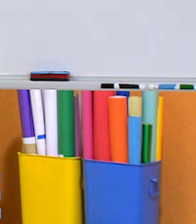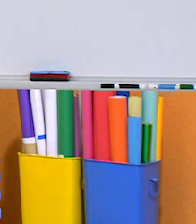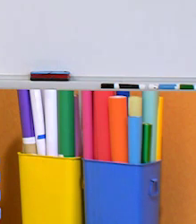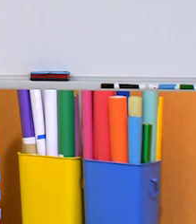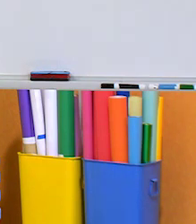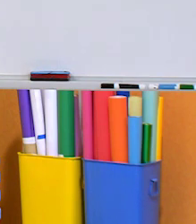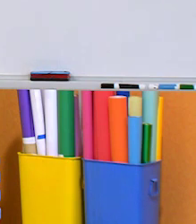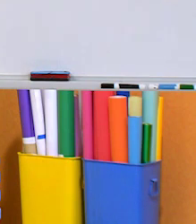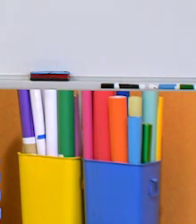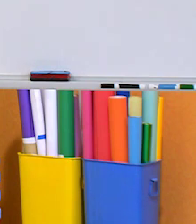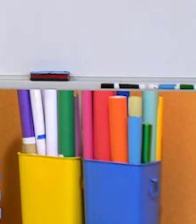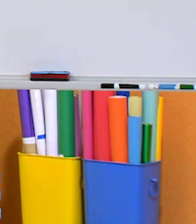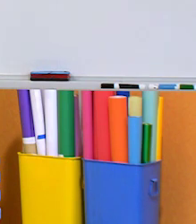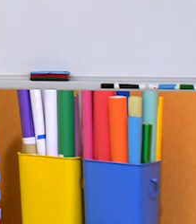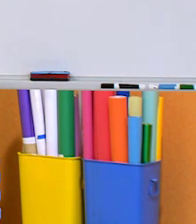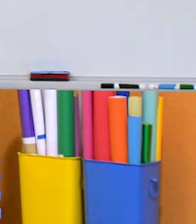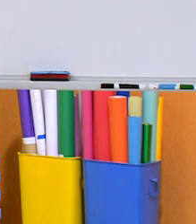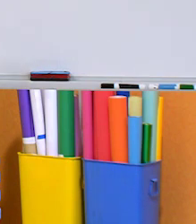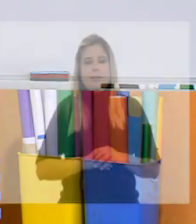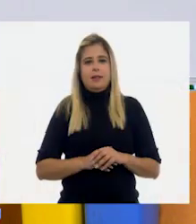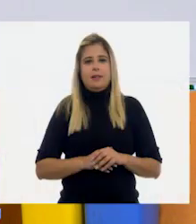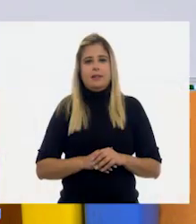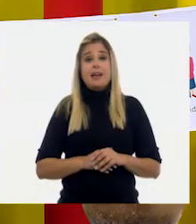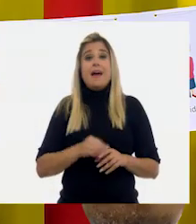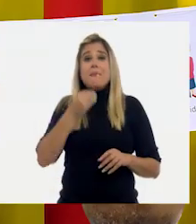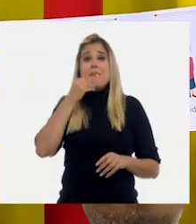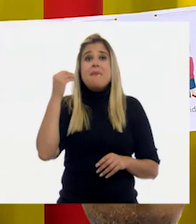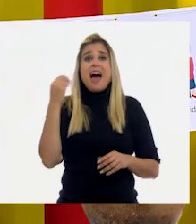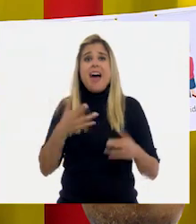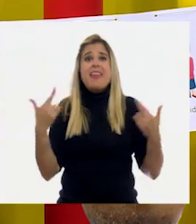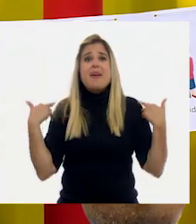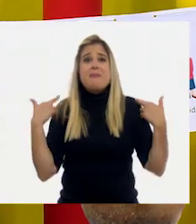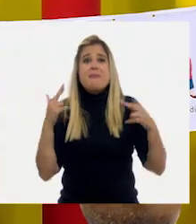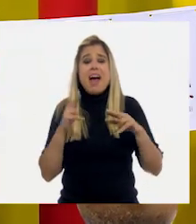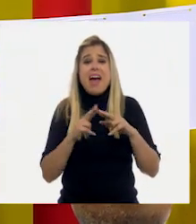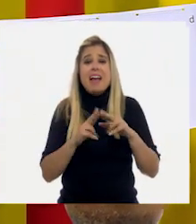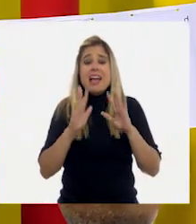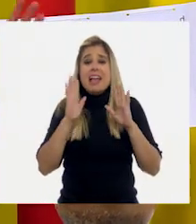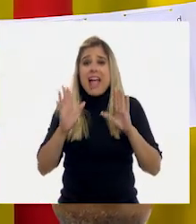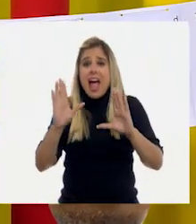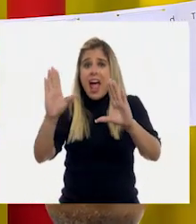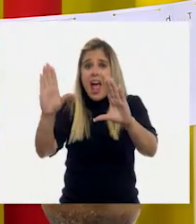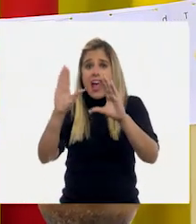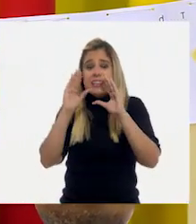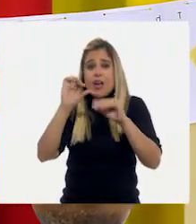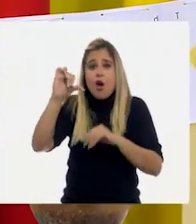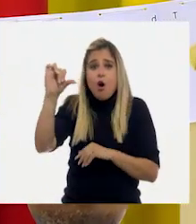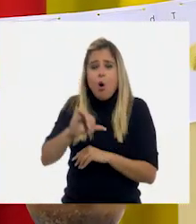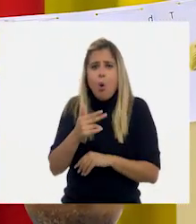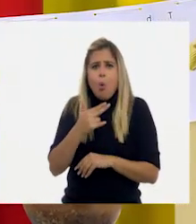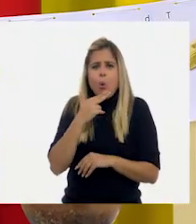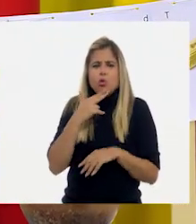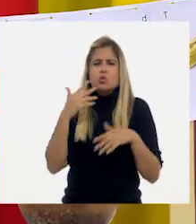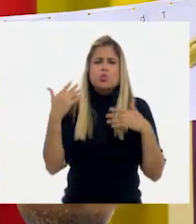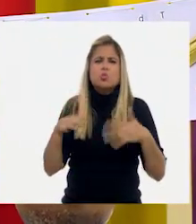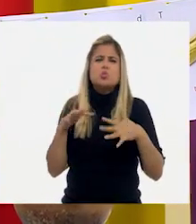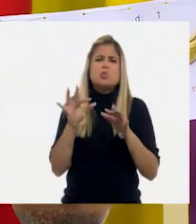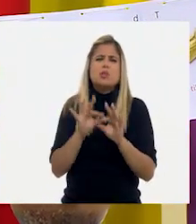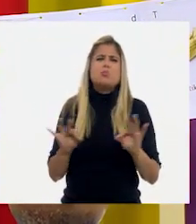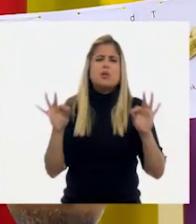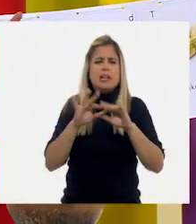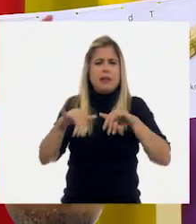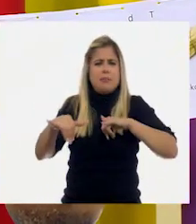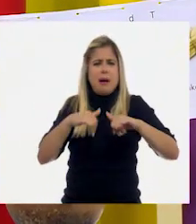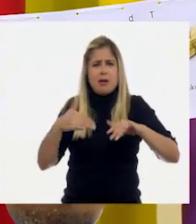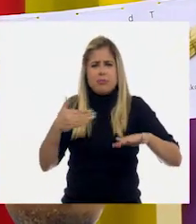kanuyo tutu taba kujinu yo. Padrísimo, maestra. Oiga, nos ha enseñado el uso de una herramienta indispensable